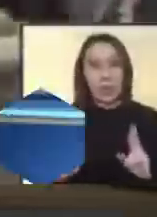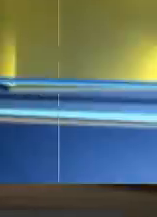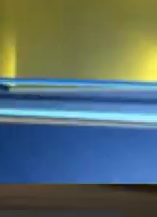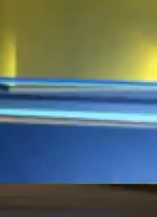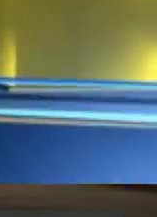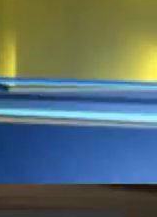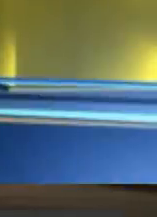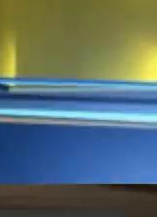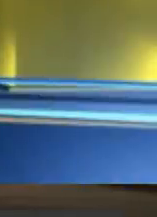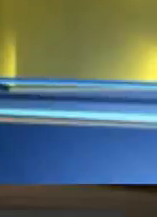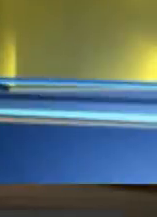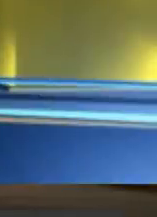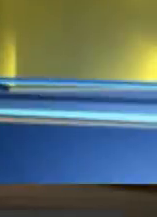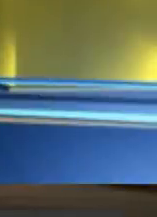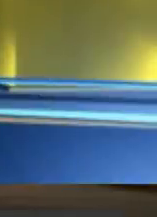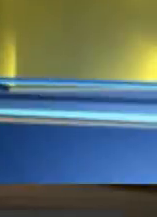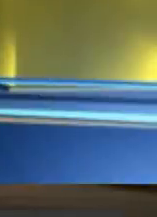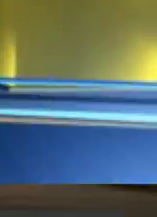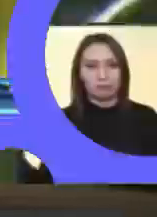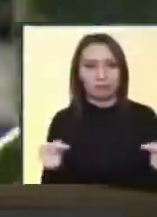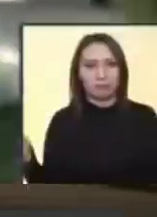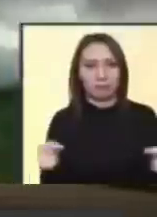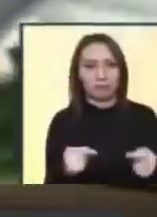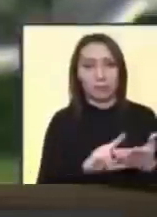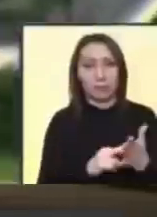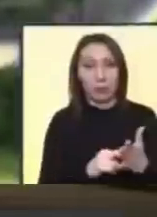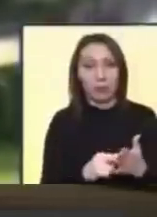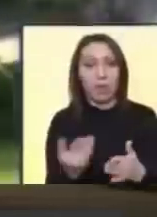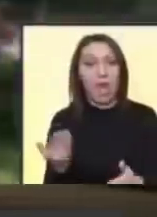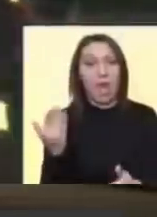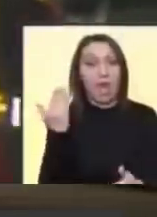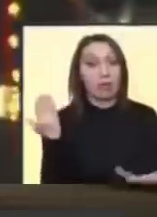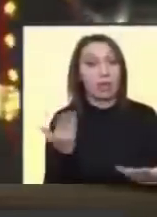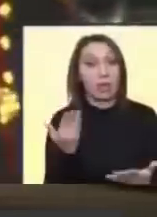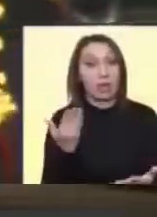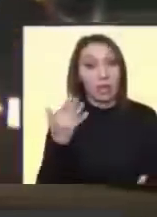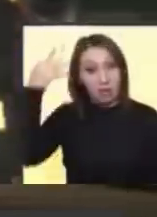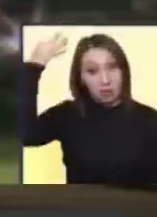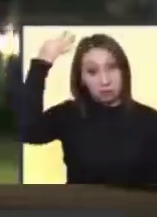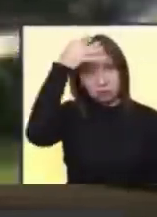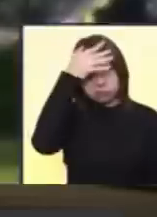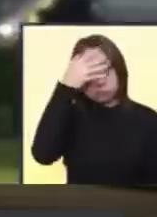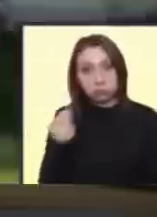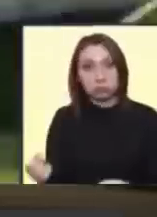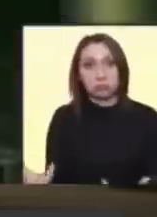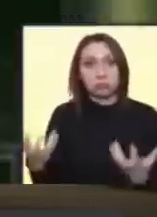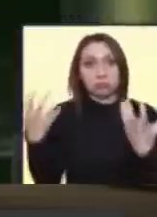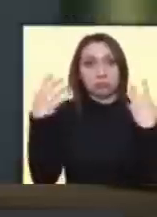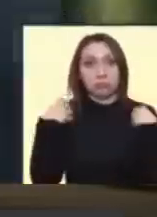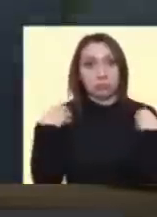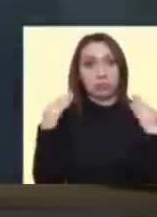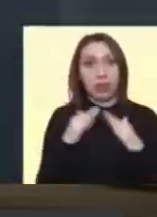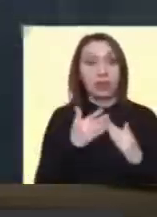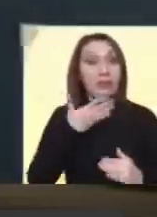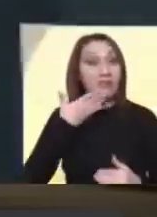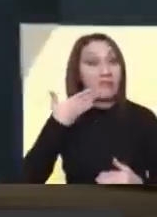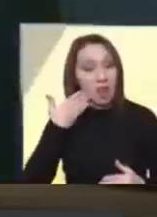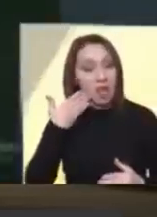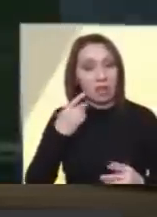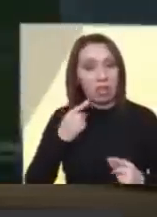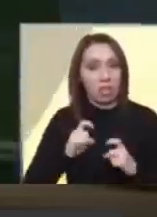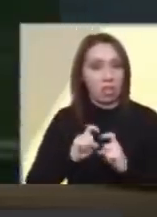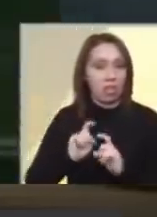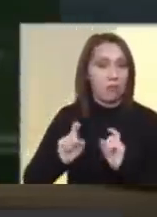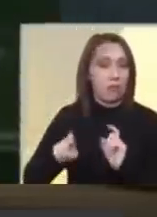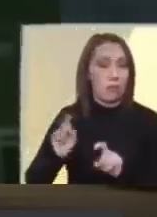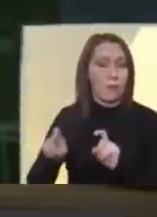para apoyar a este canal informativo. De antemano, muchas gracias. Y continuemos con esta noticia relevante. Que carece de inmunidad